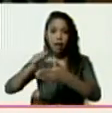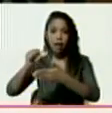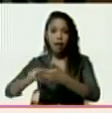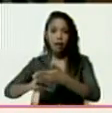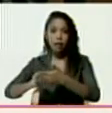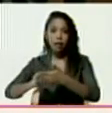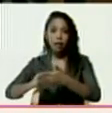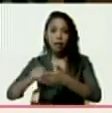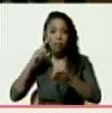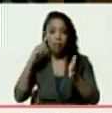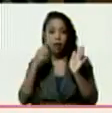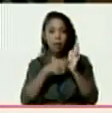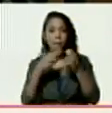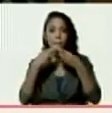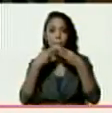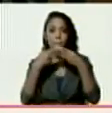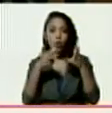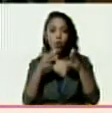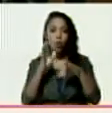y esa lista la van a publicar